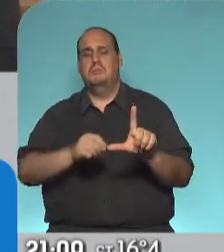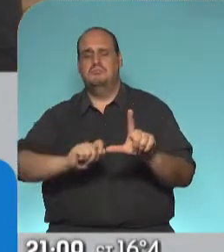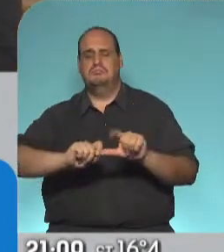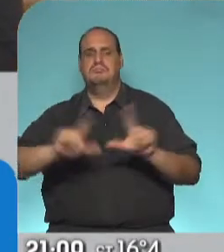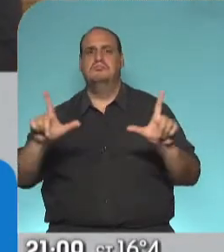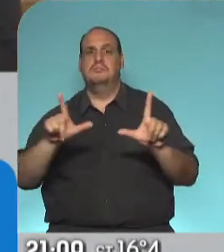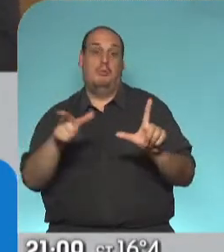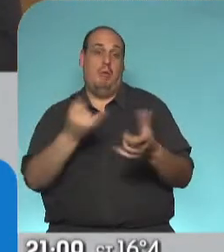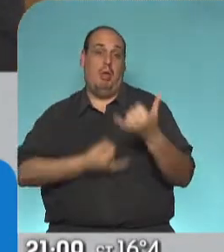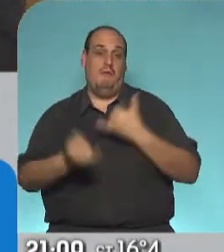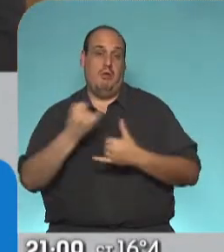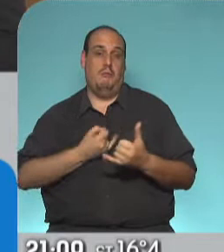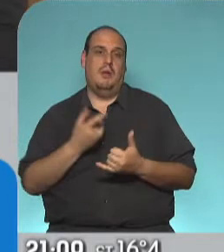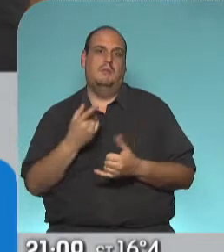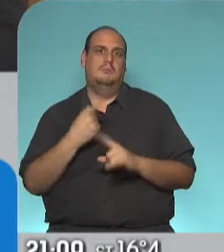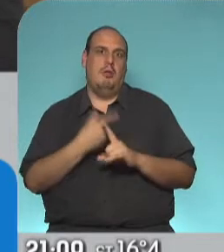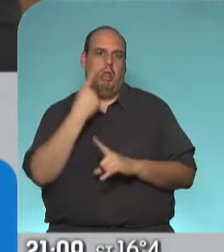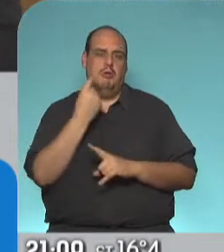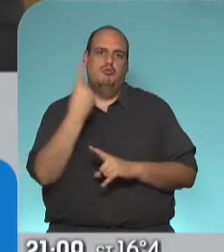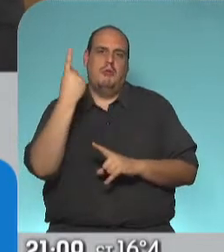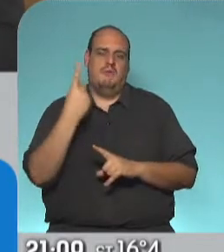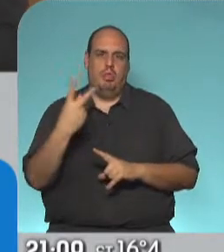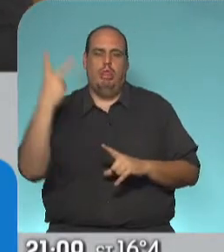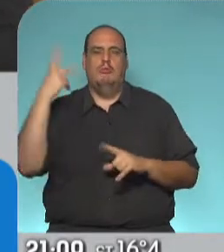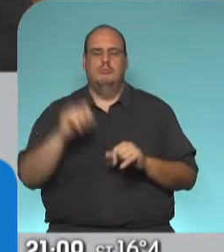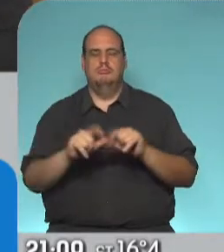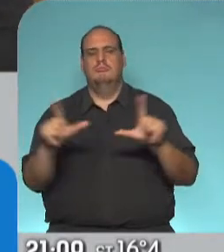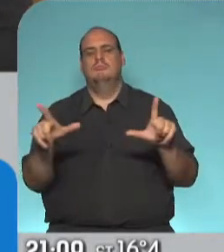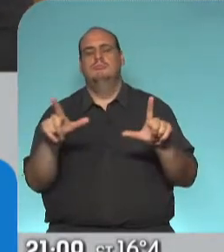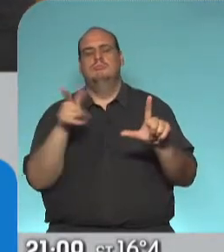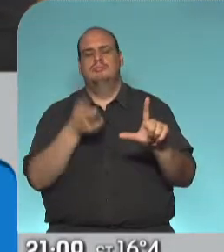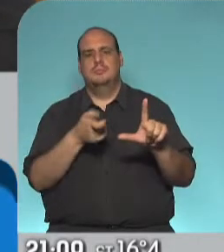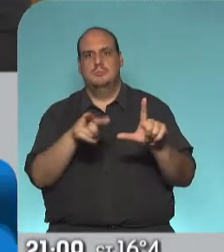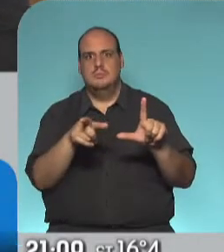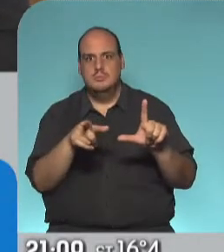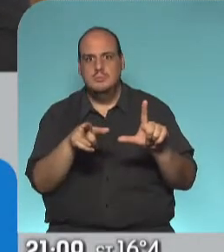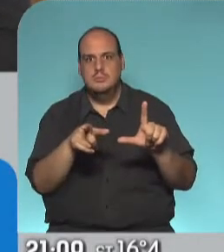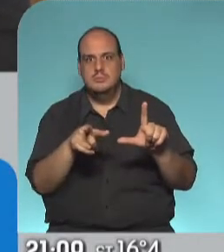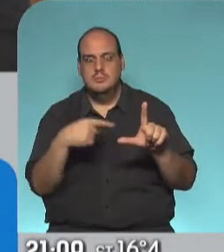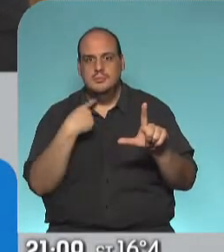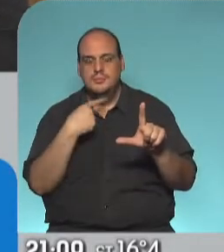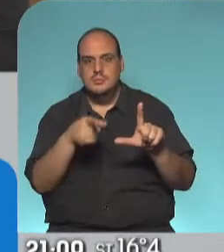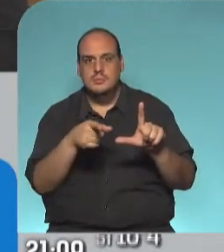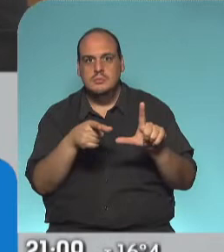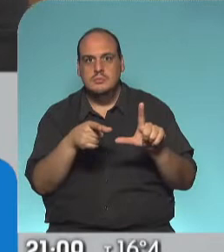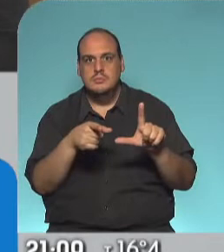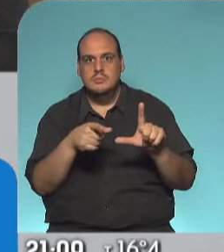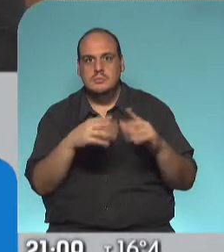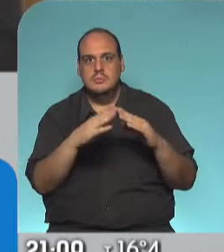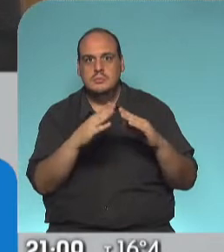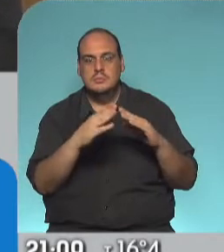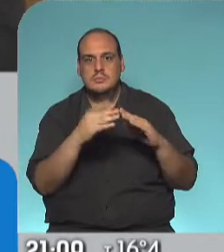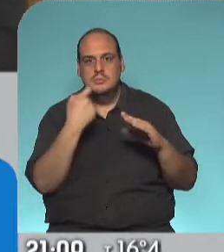de informarme 1 o 2 veces por día. Y la primera imagen que veo en la pantalla es la esquina de la Par